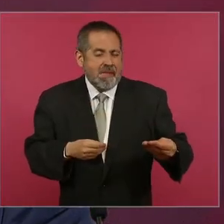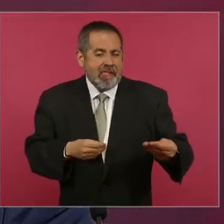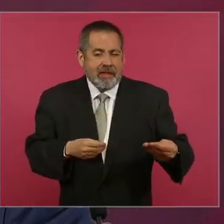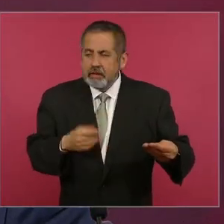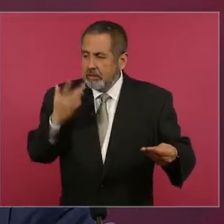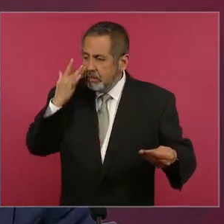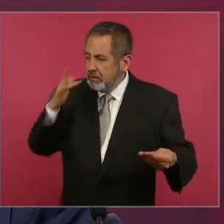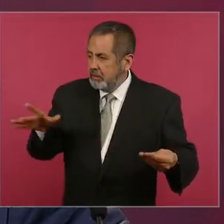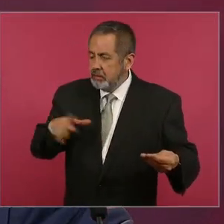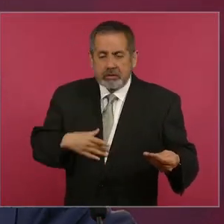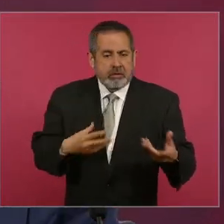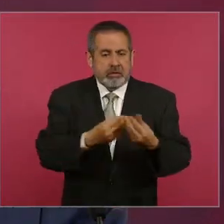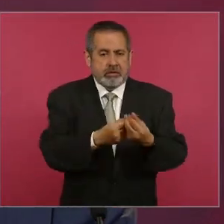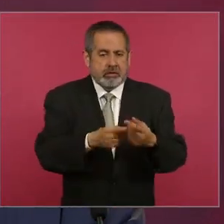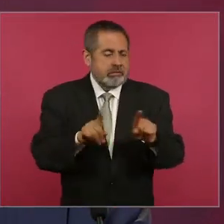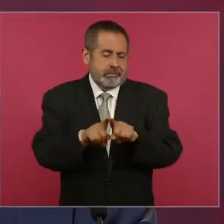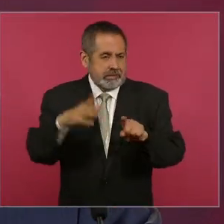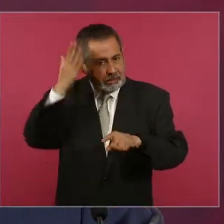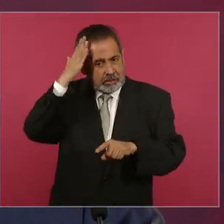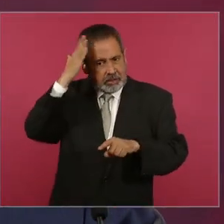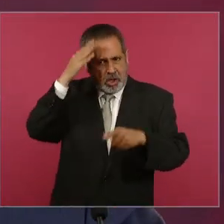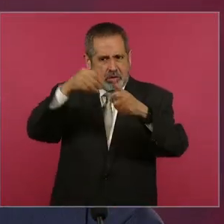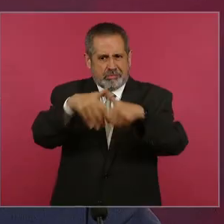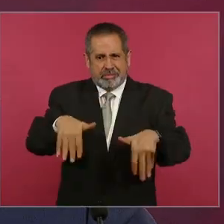se daba de arriba para abajo.